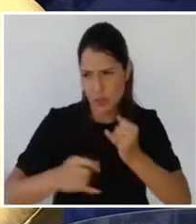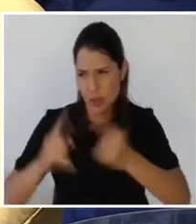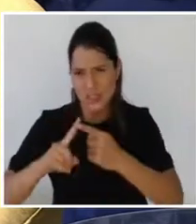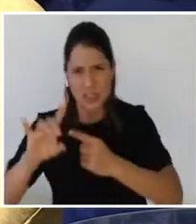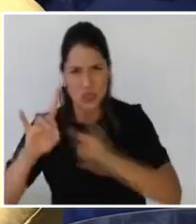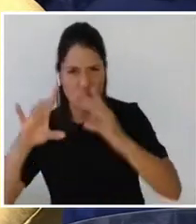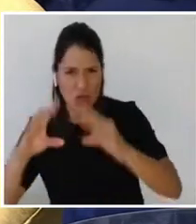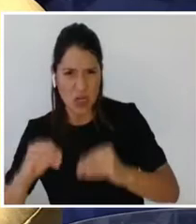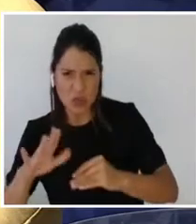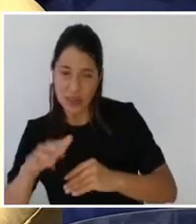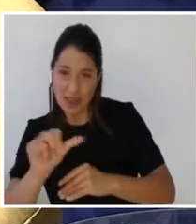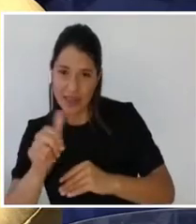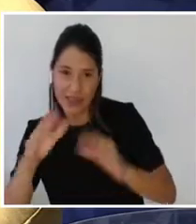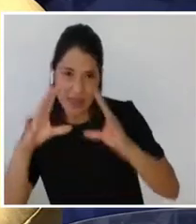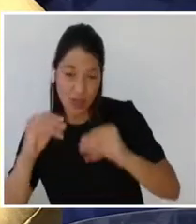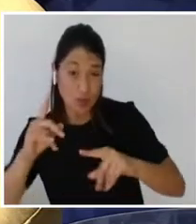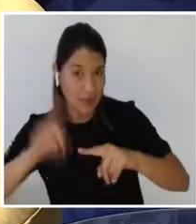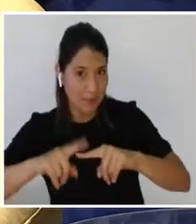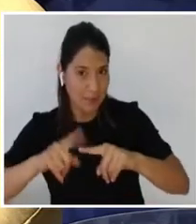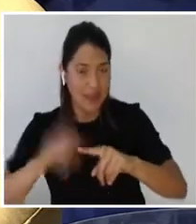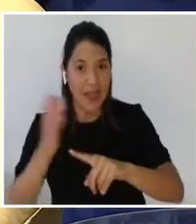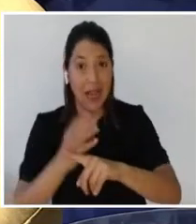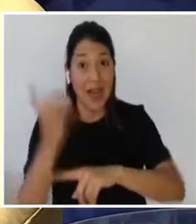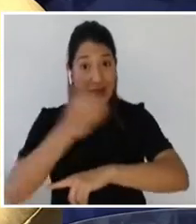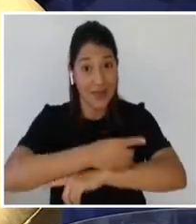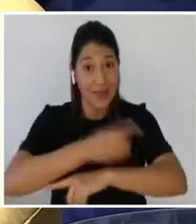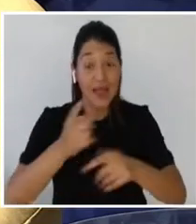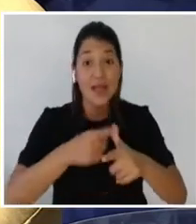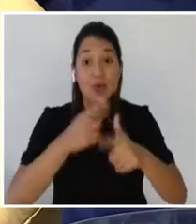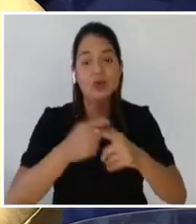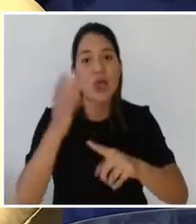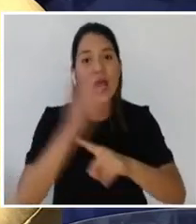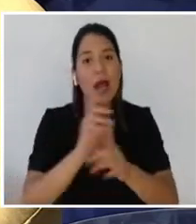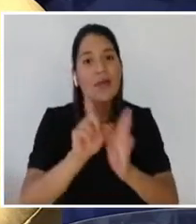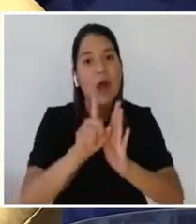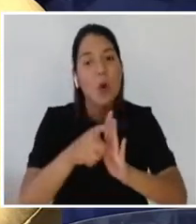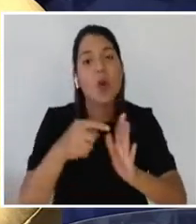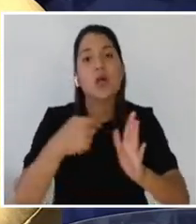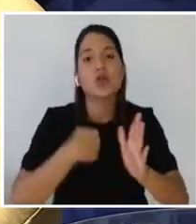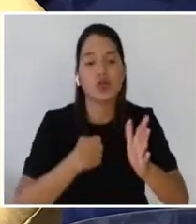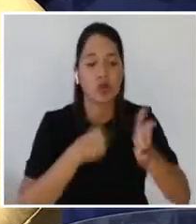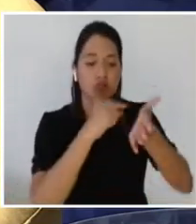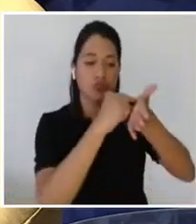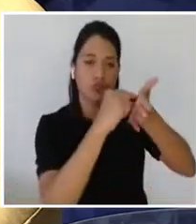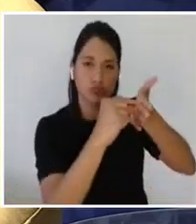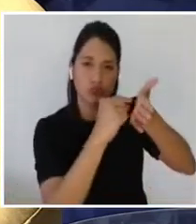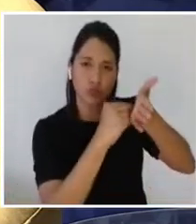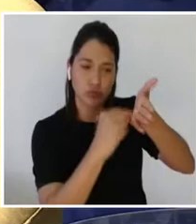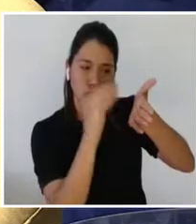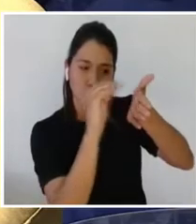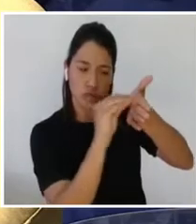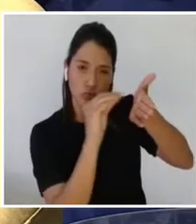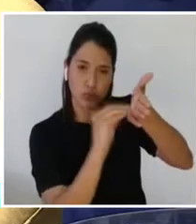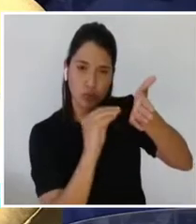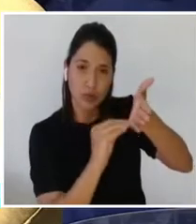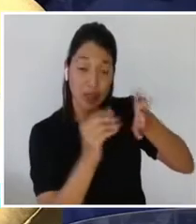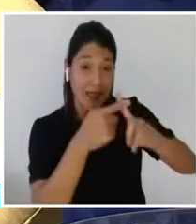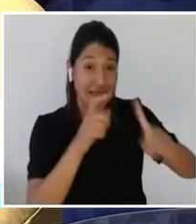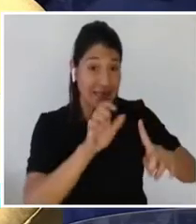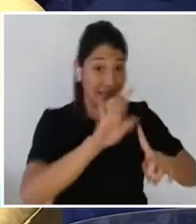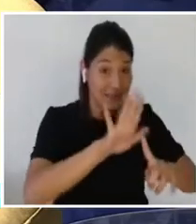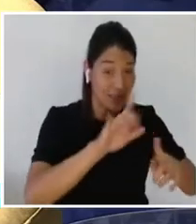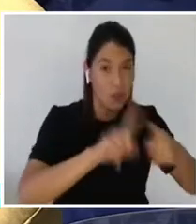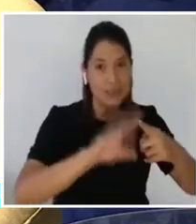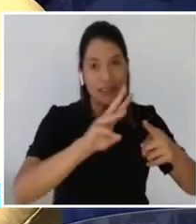noche, dependiendo del día. Entonces, cada hora yo la tengo rotulada. Entonces, tengo como un calendario de 5 a 6 de la mañana. Ya tengo que